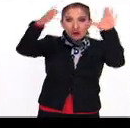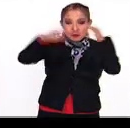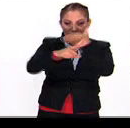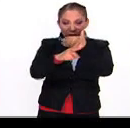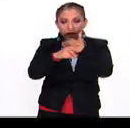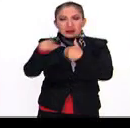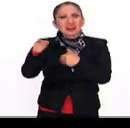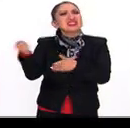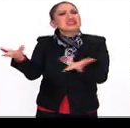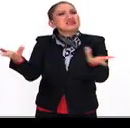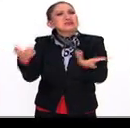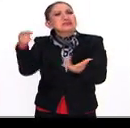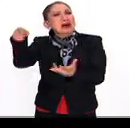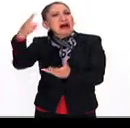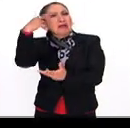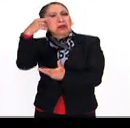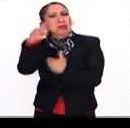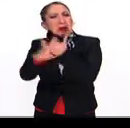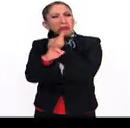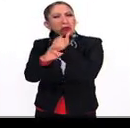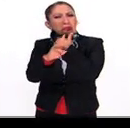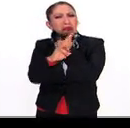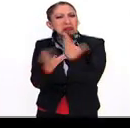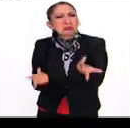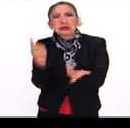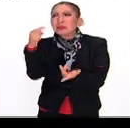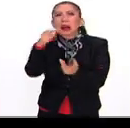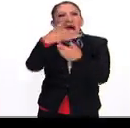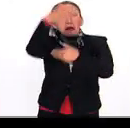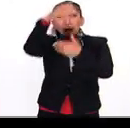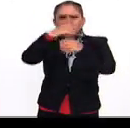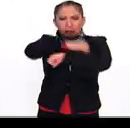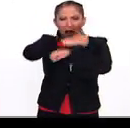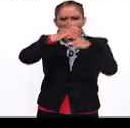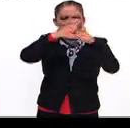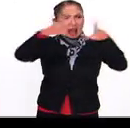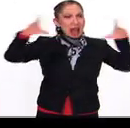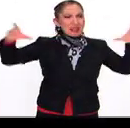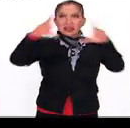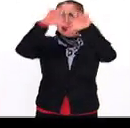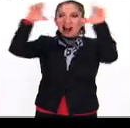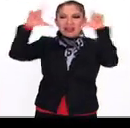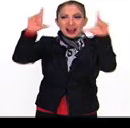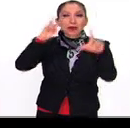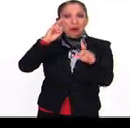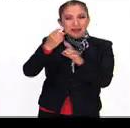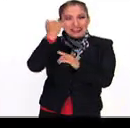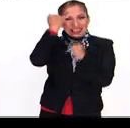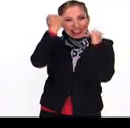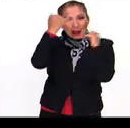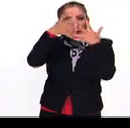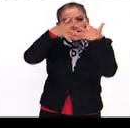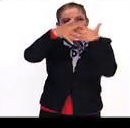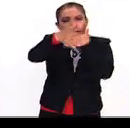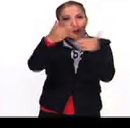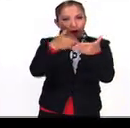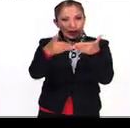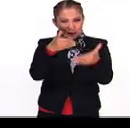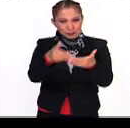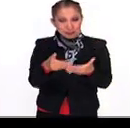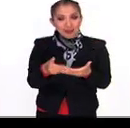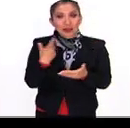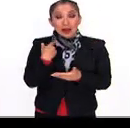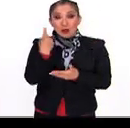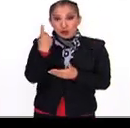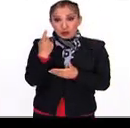es la pregunta de qué hacemos con estas enormes cortinas de cristal, que fueron, digamos, la gran utopía de la transparencia moderna. Y hay